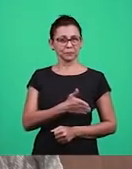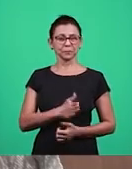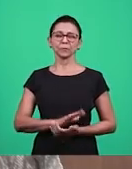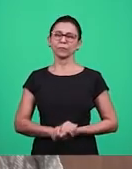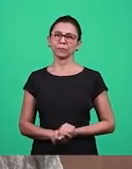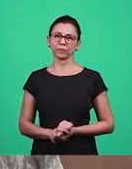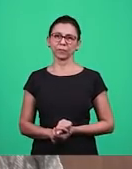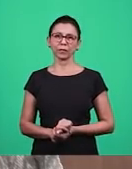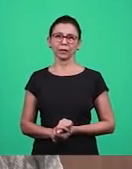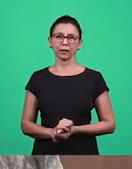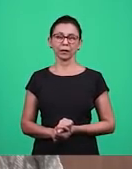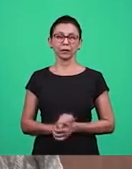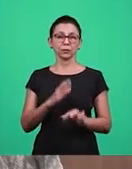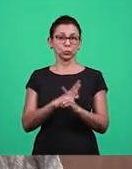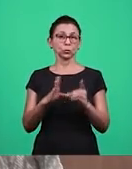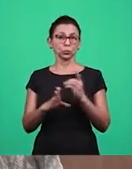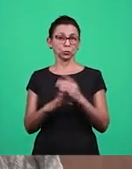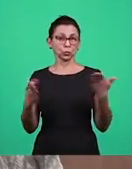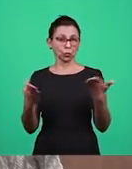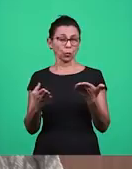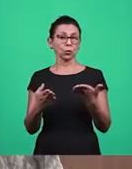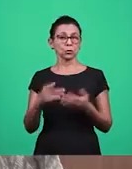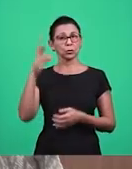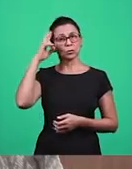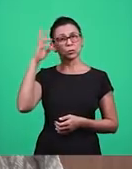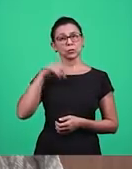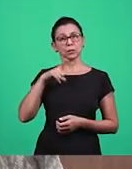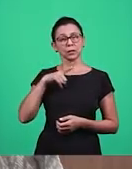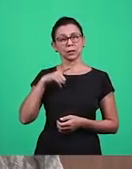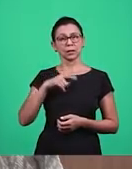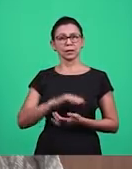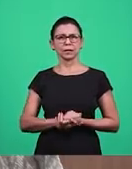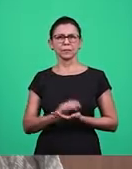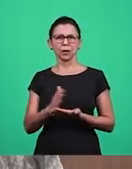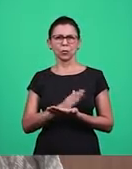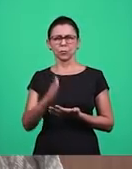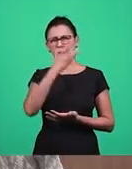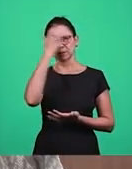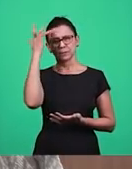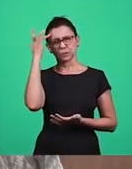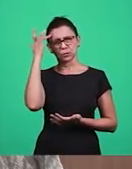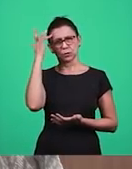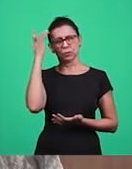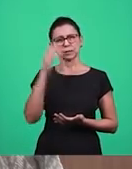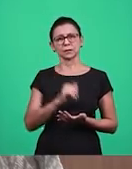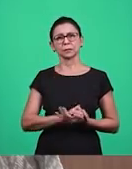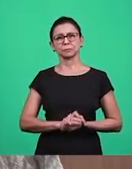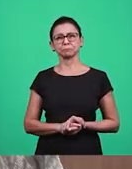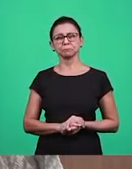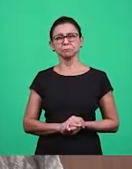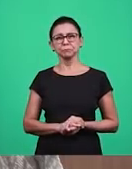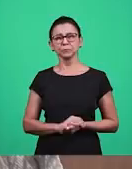Hermanos, en este culto, el Señor también tiene una palabra, un recado para algunas vidas, para